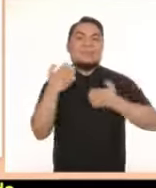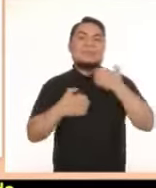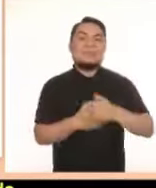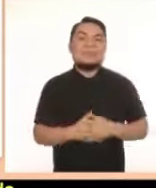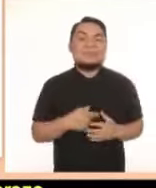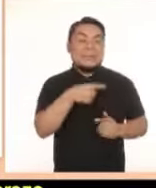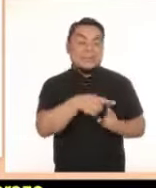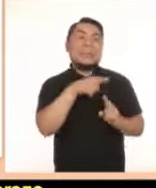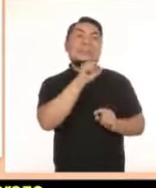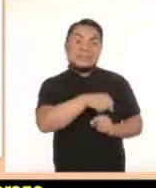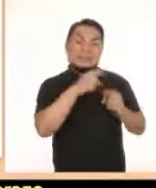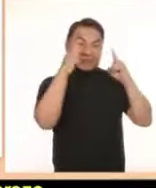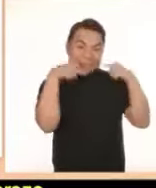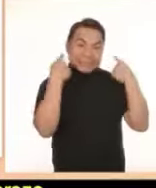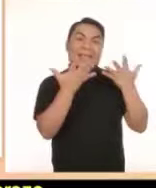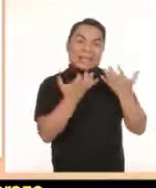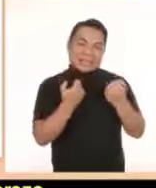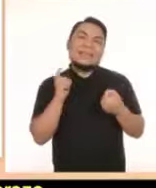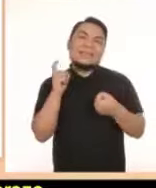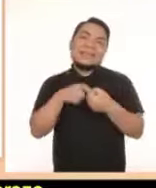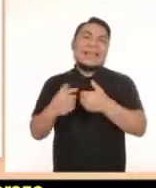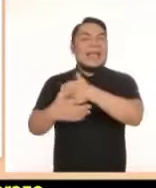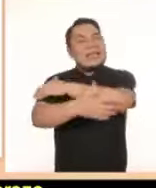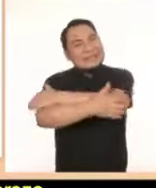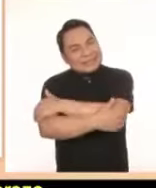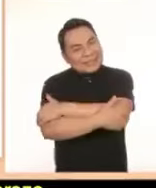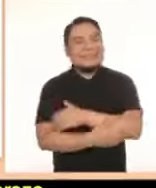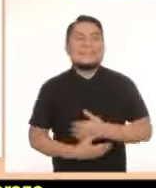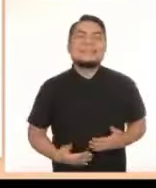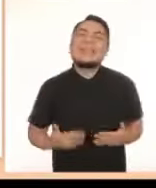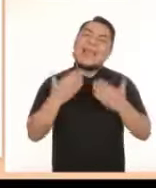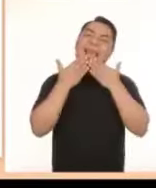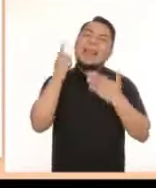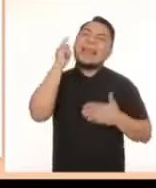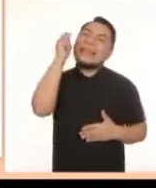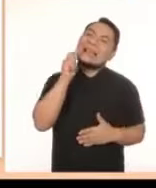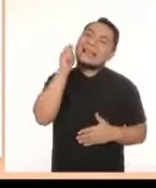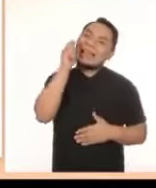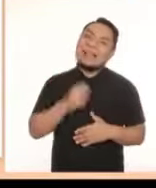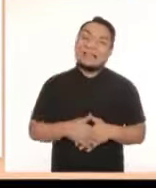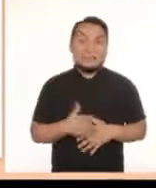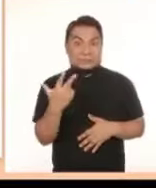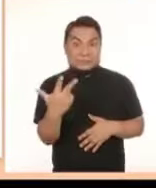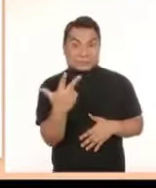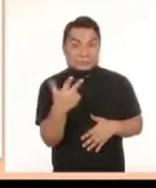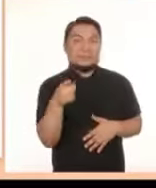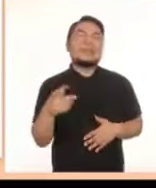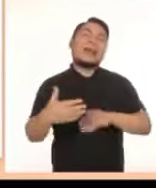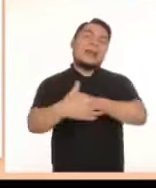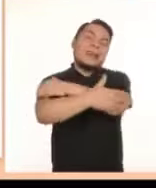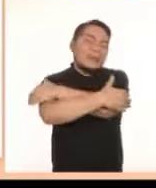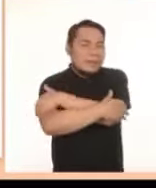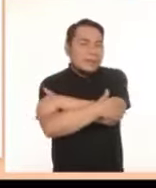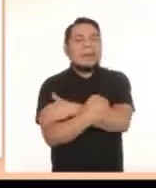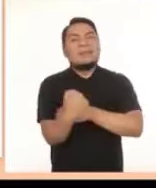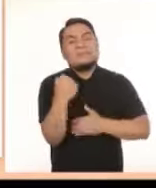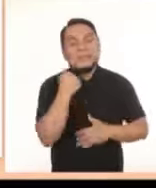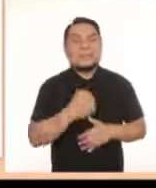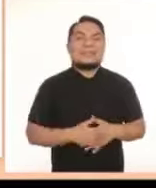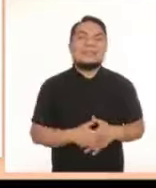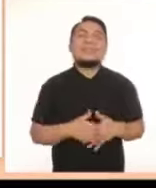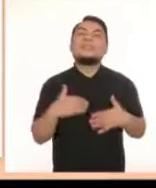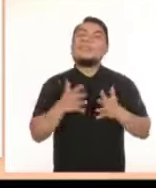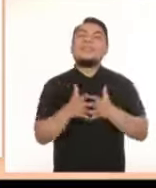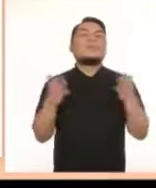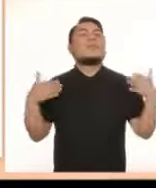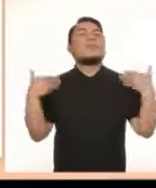dice emocionada. Tito también quiere formar parte del abrazo. ¡Gracias, tía! Los tres se abrazan muy